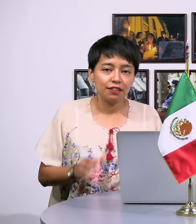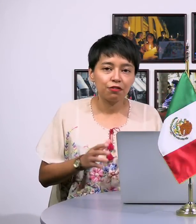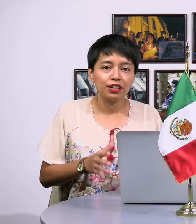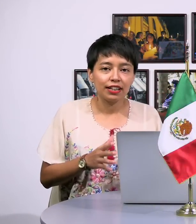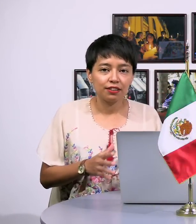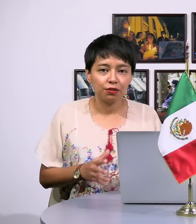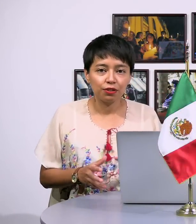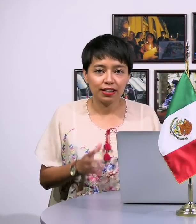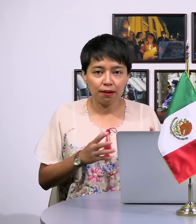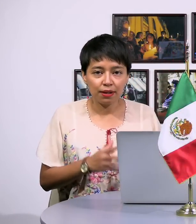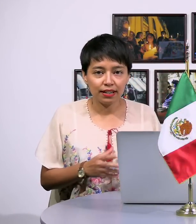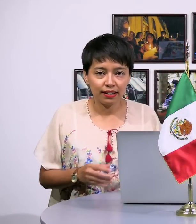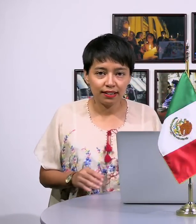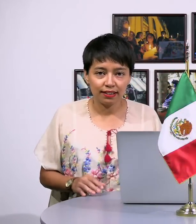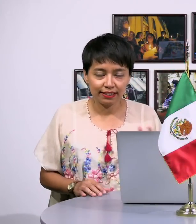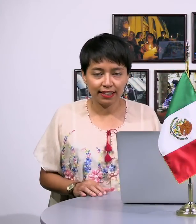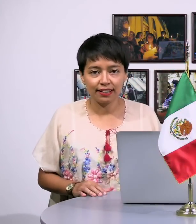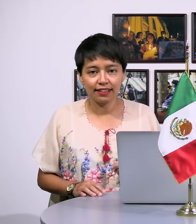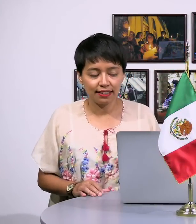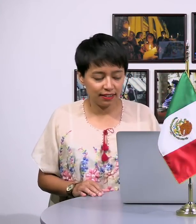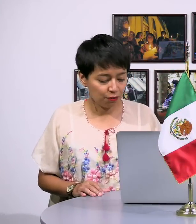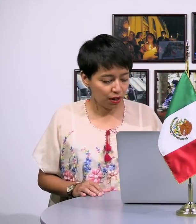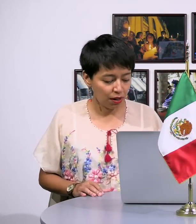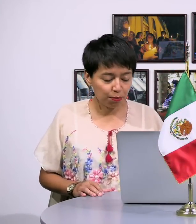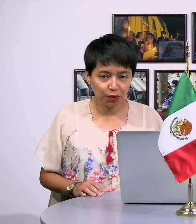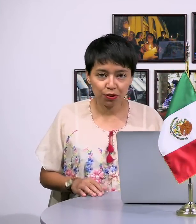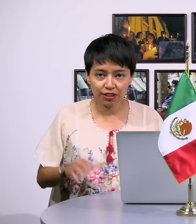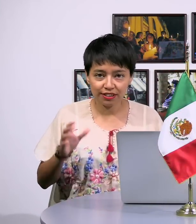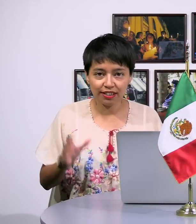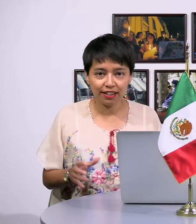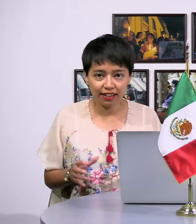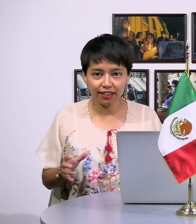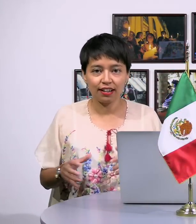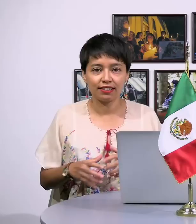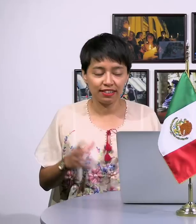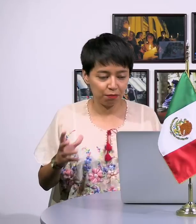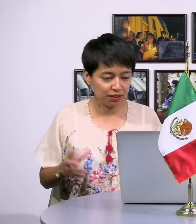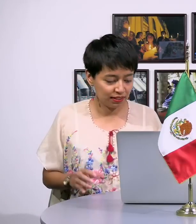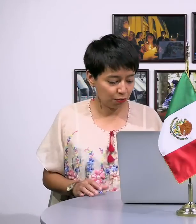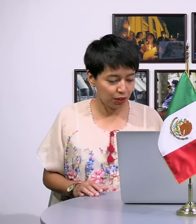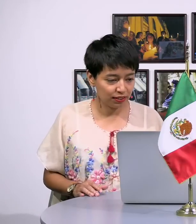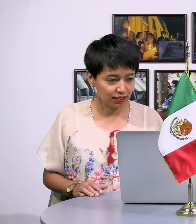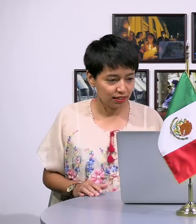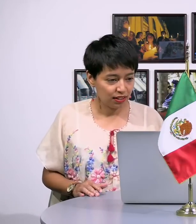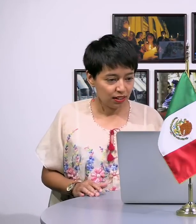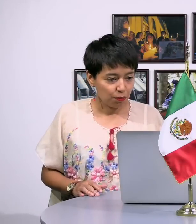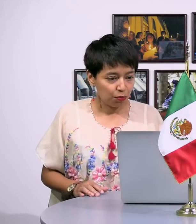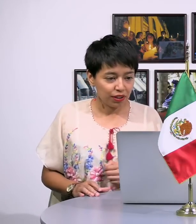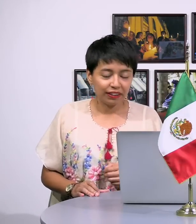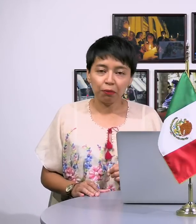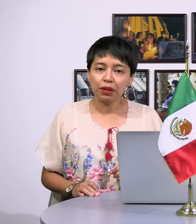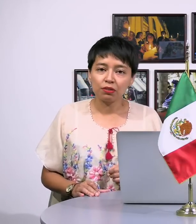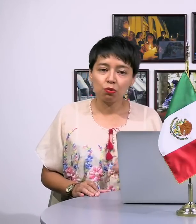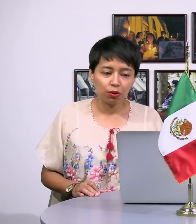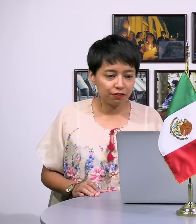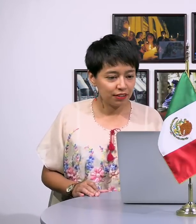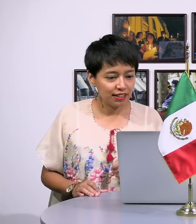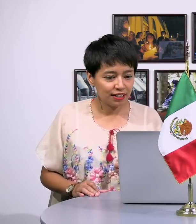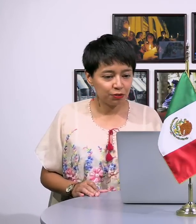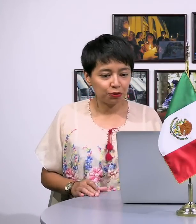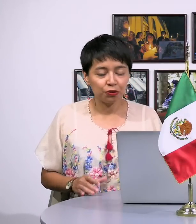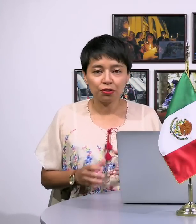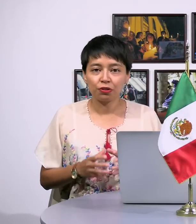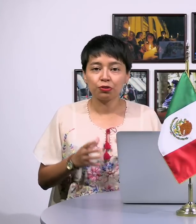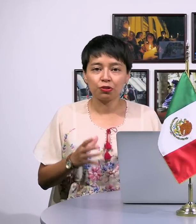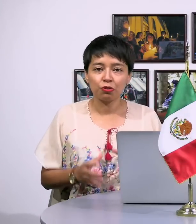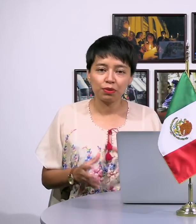Bueno, dice, ese fue el caso de Abarca, el exalcalde de Iguala, pero yo les decía que hay temas de jueces, porque también un juez